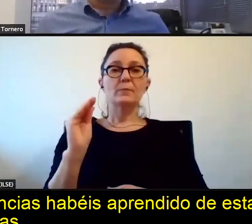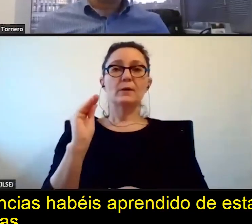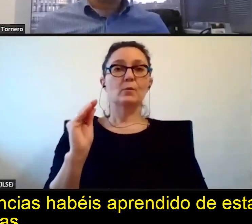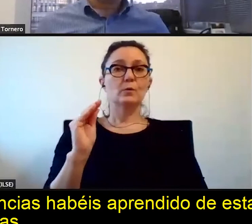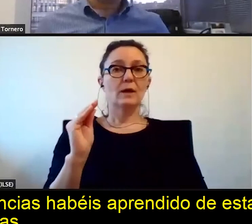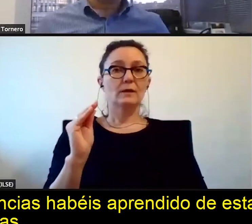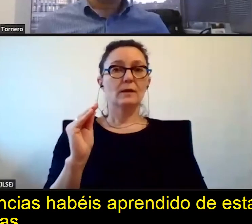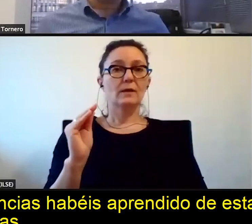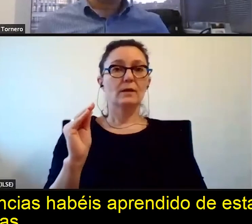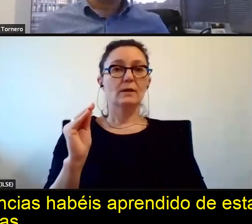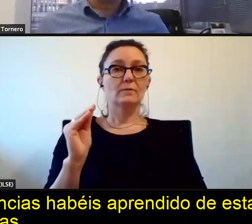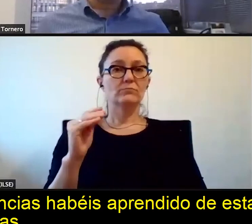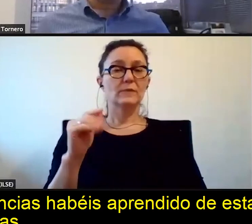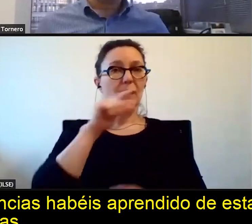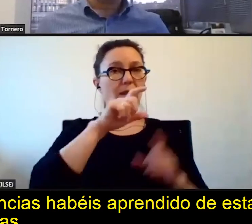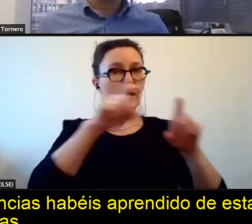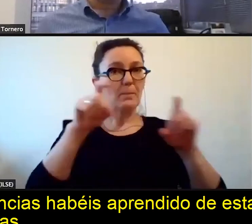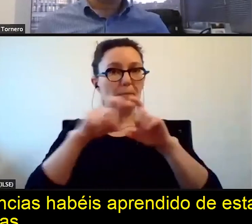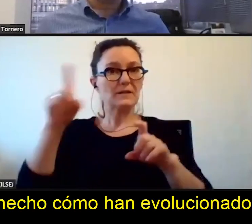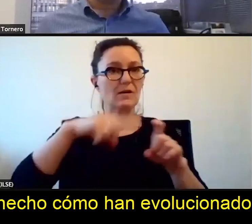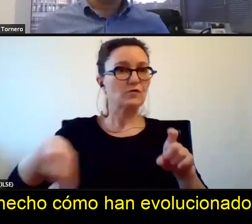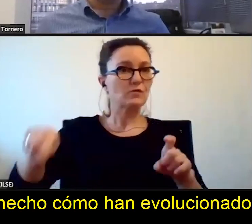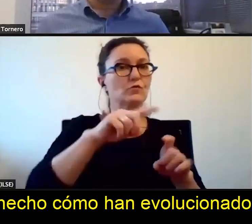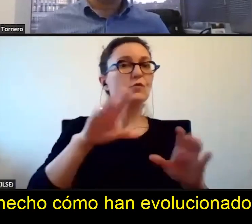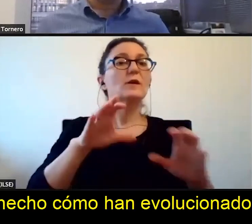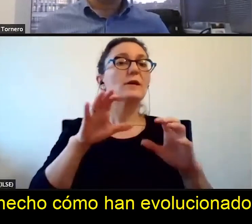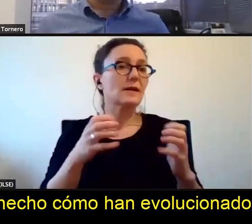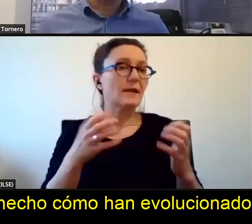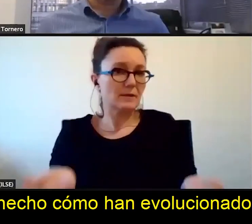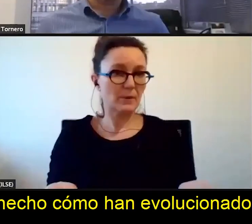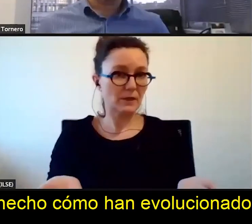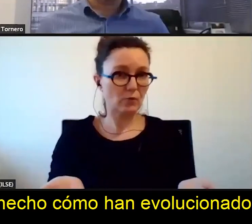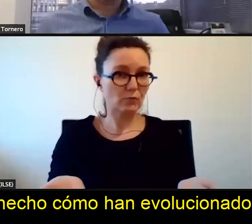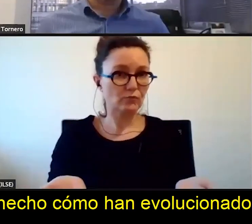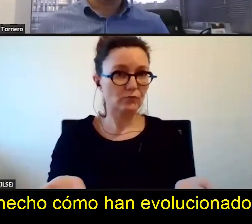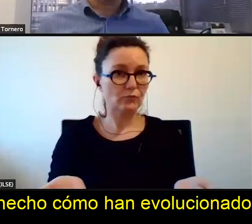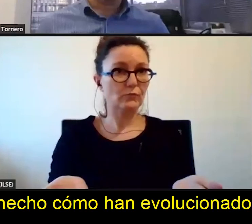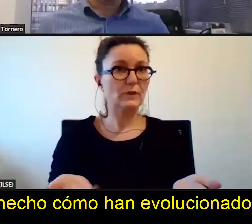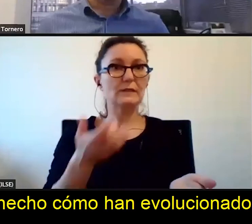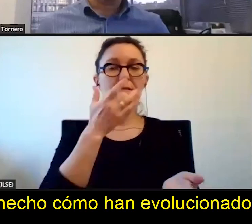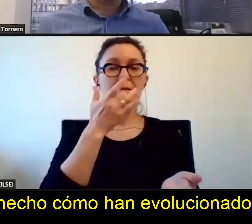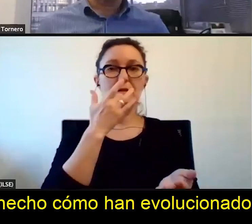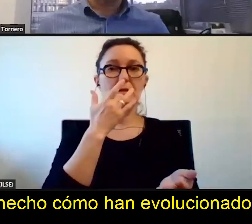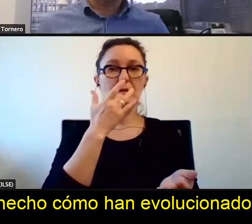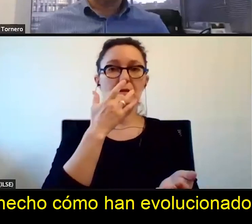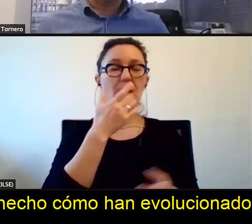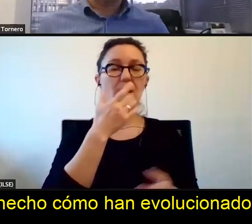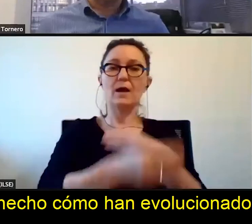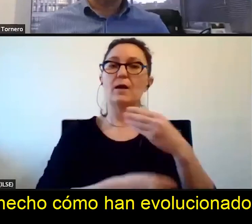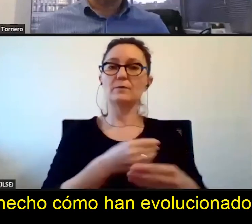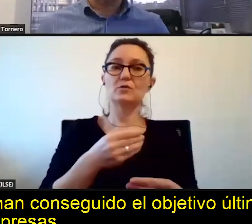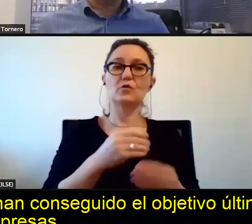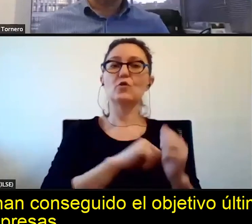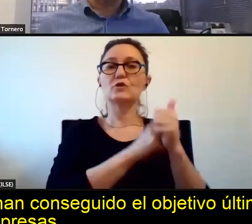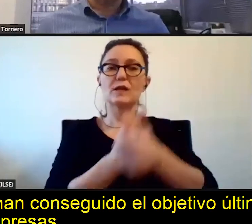habéis aprendido de estas empresas, qué seguimiento luego cuando lo habéis hecho, pues cómo han evolucionado, qué tasa